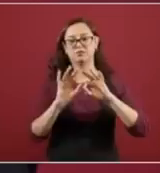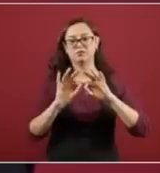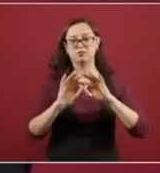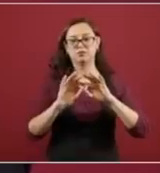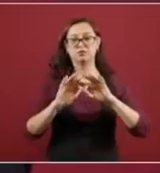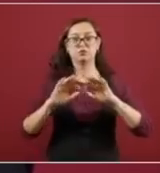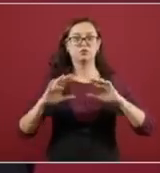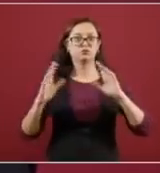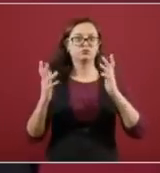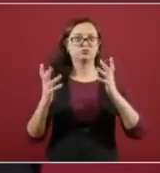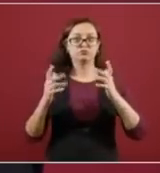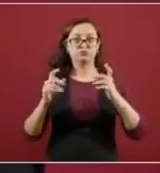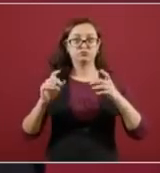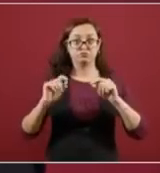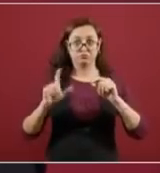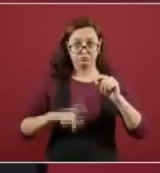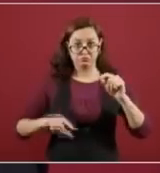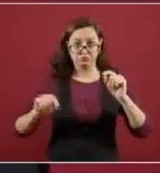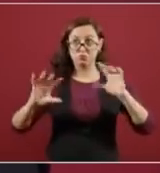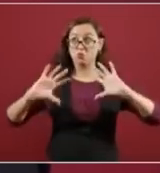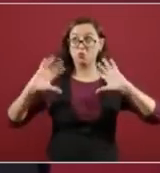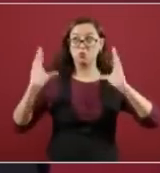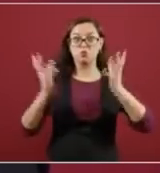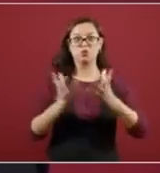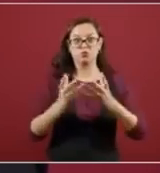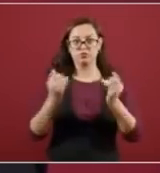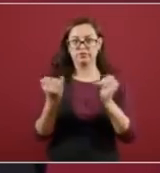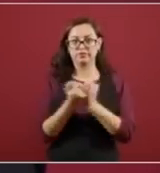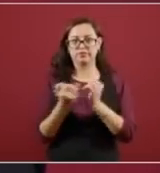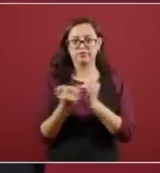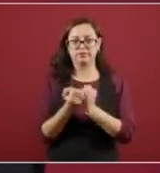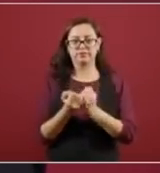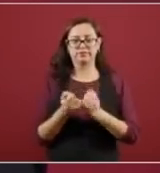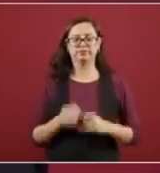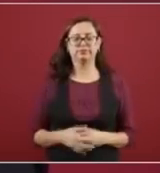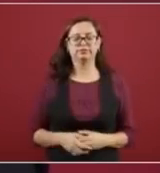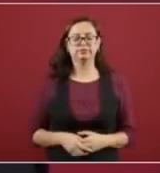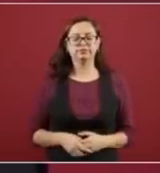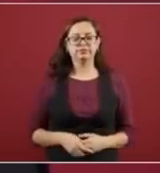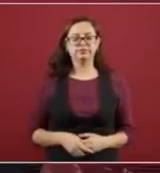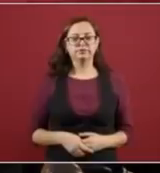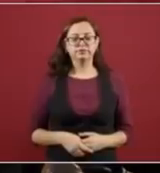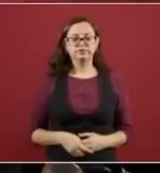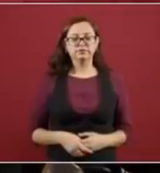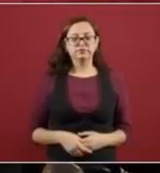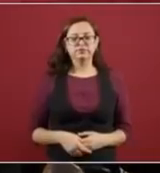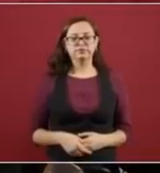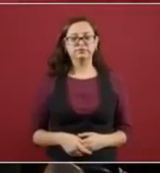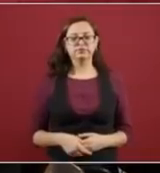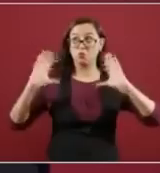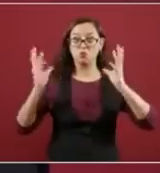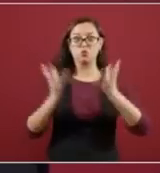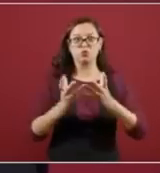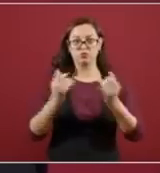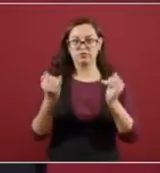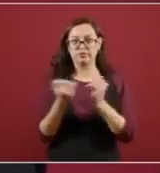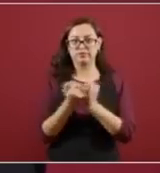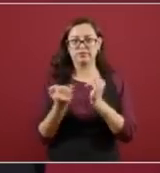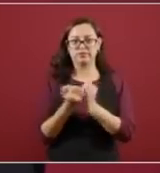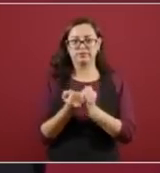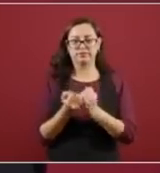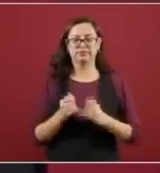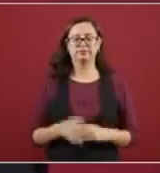del mundo. El mandatario detalló que la coordinación del plan estará bajo la dirección del artista plástico Gabriel Orozco.